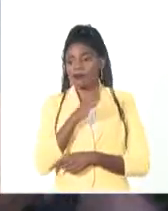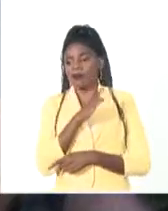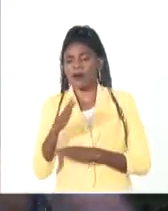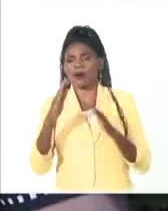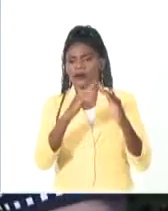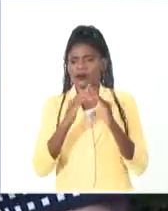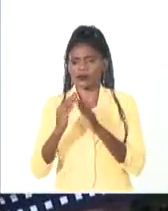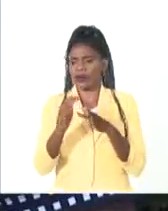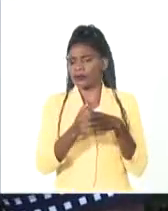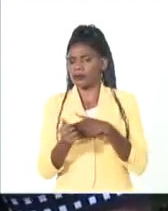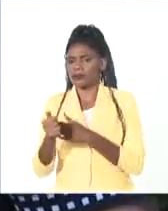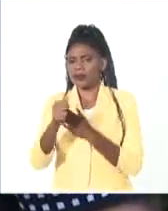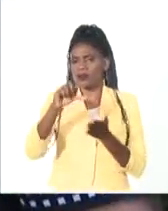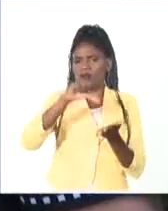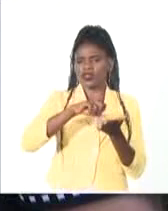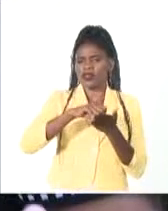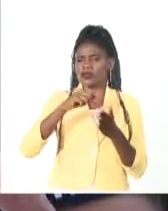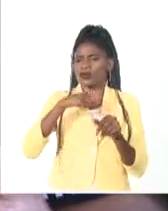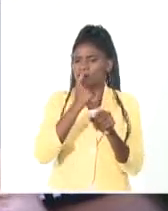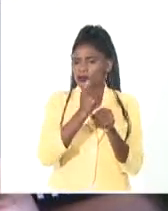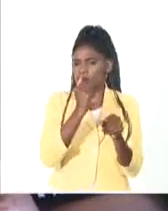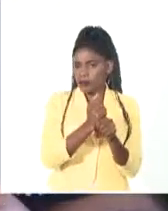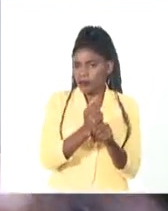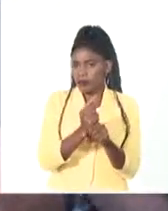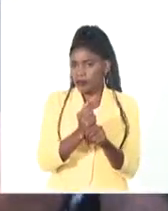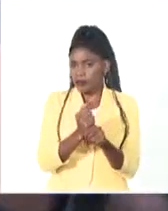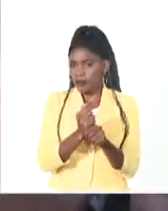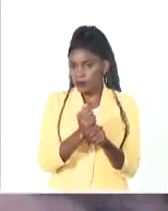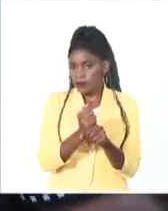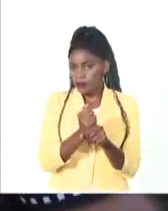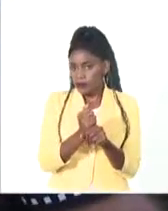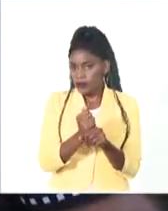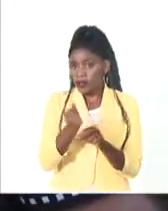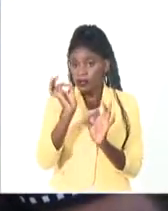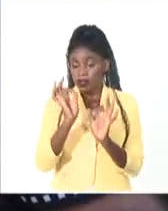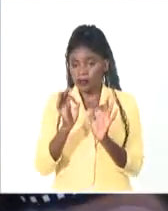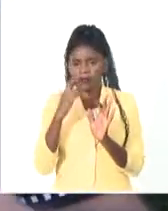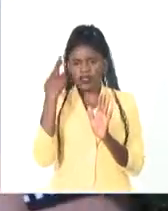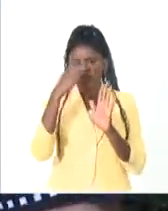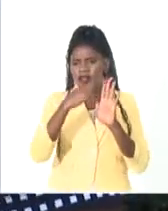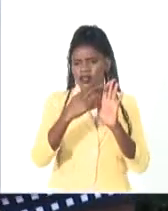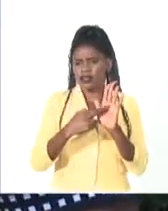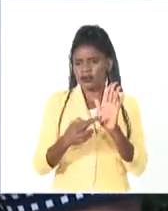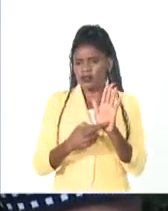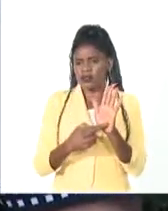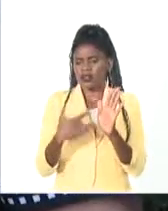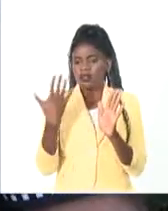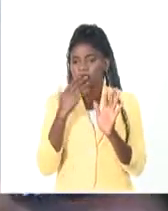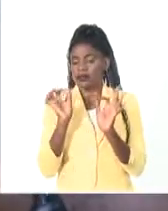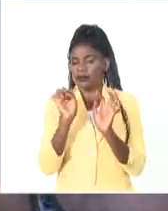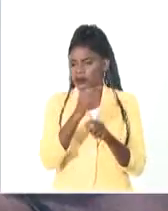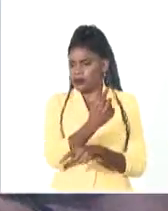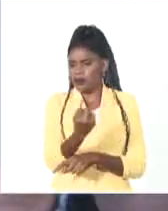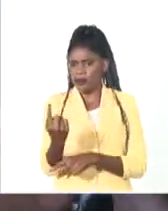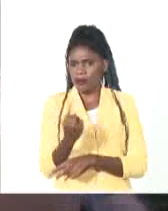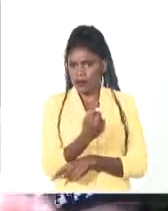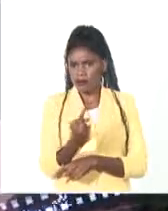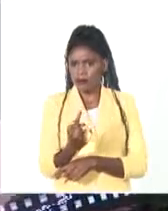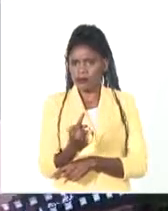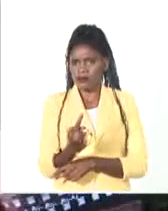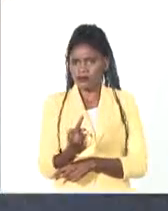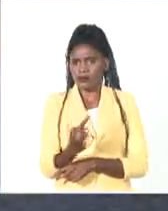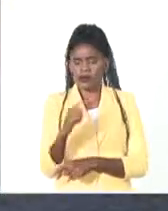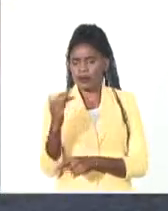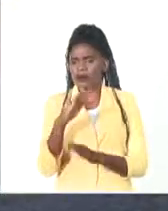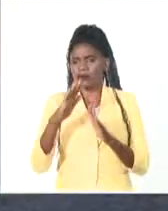comunidades, recorremos los centros de trabajo, realmente vamos en representación de ellos mismos, vamos en representación de los